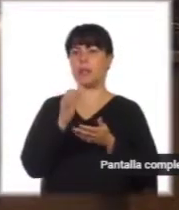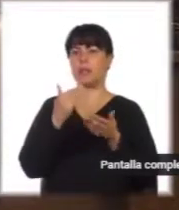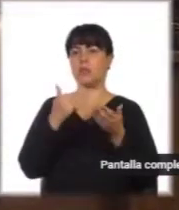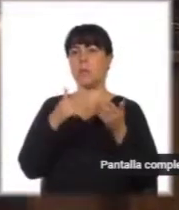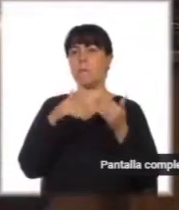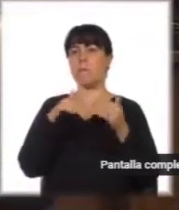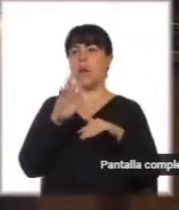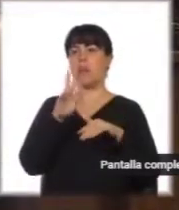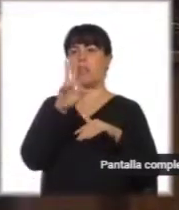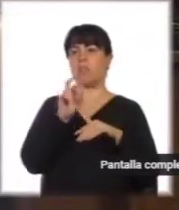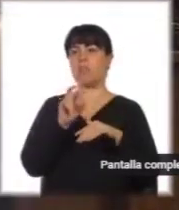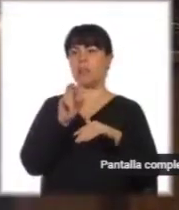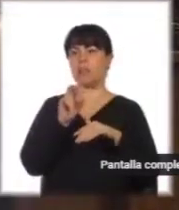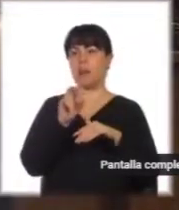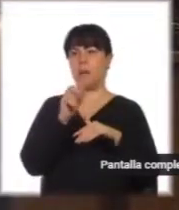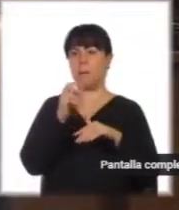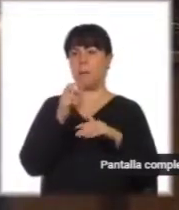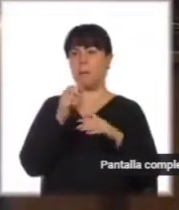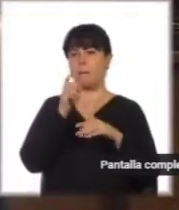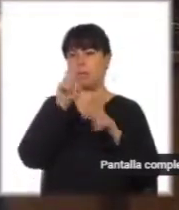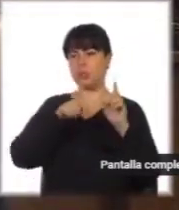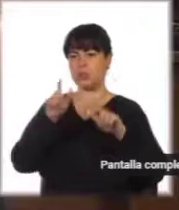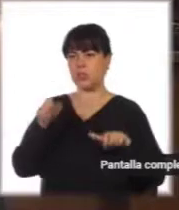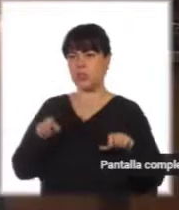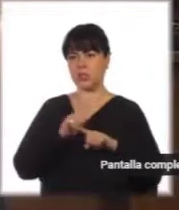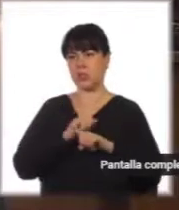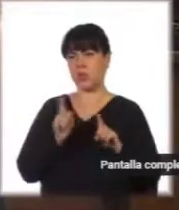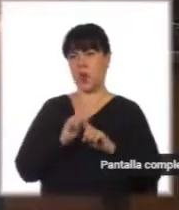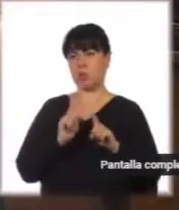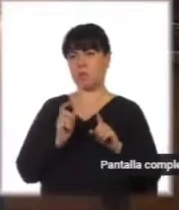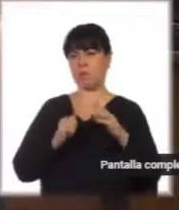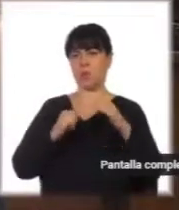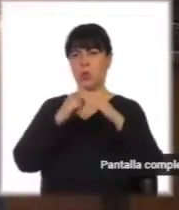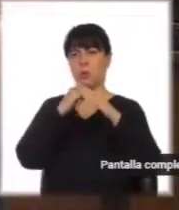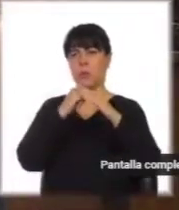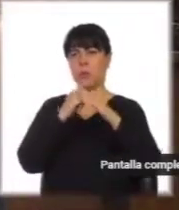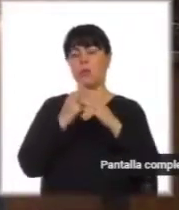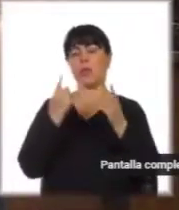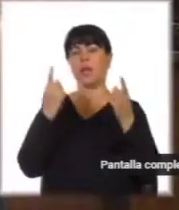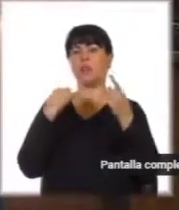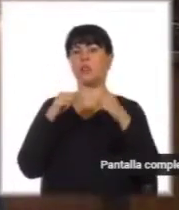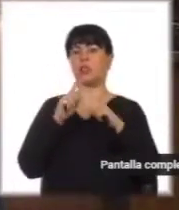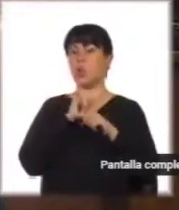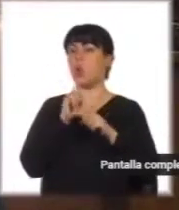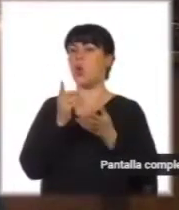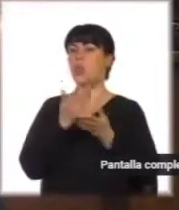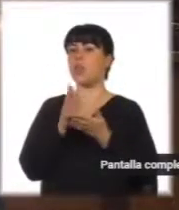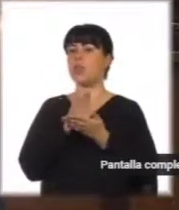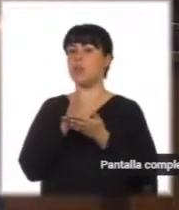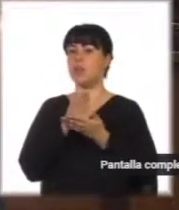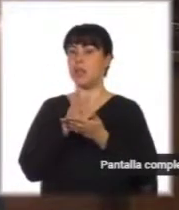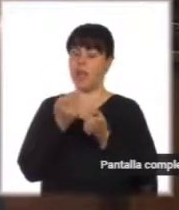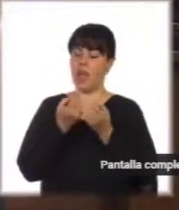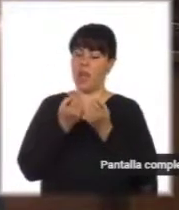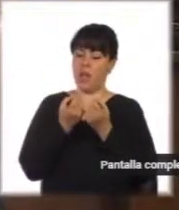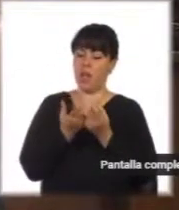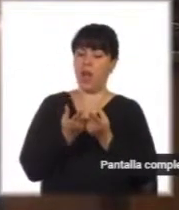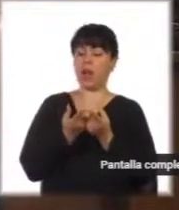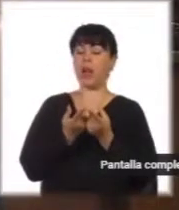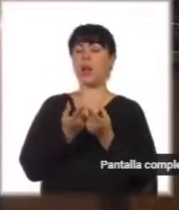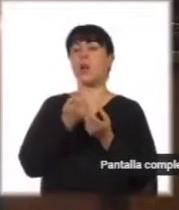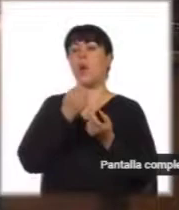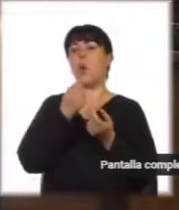personas. Esto no discrimina como tanto se ha dicho. Esto es saldar una deuda